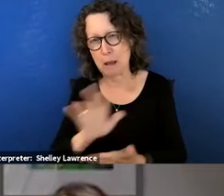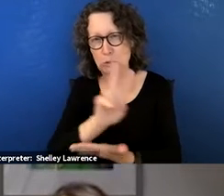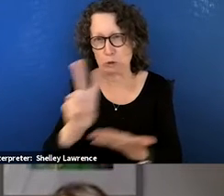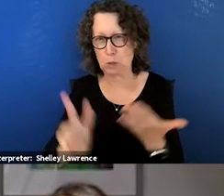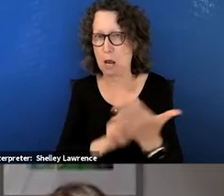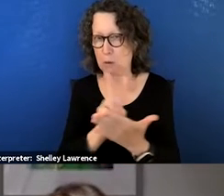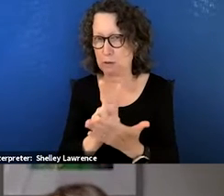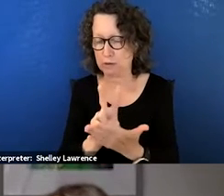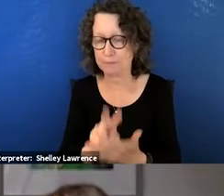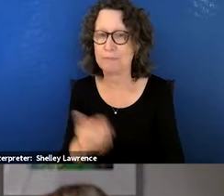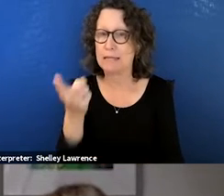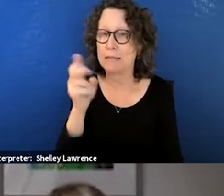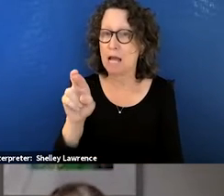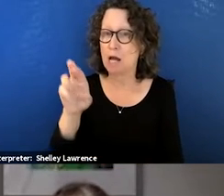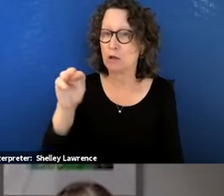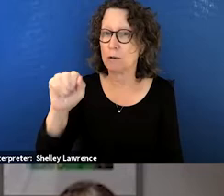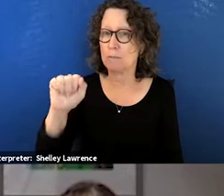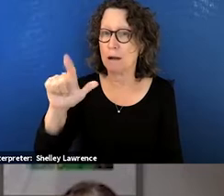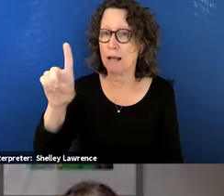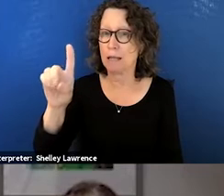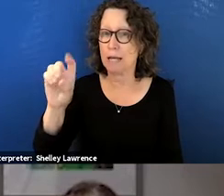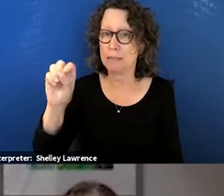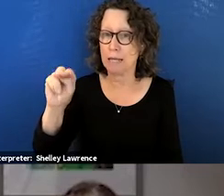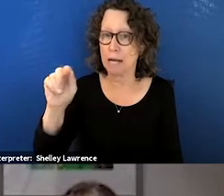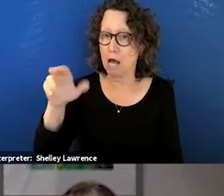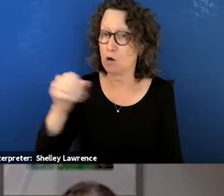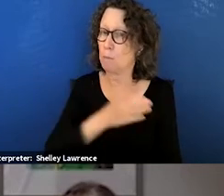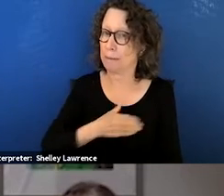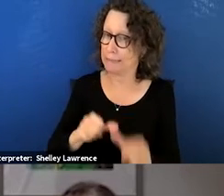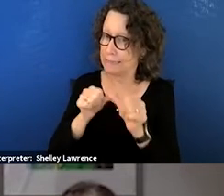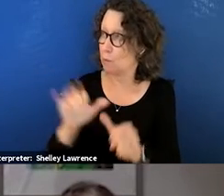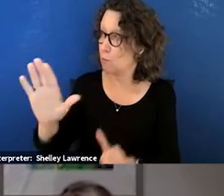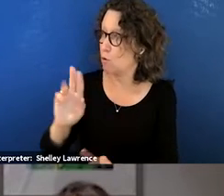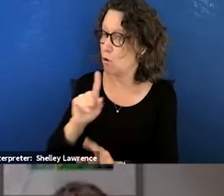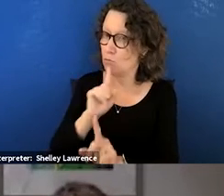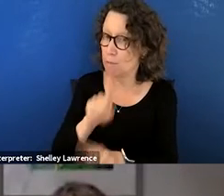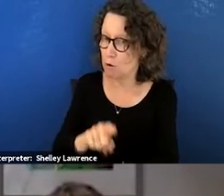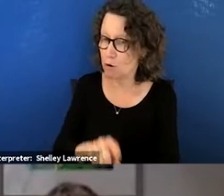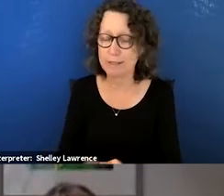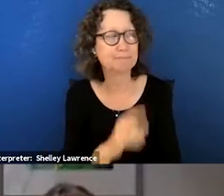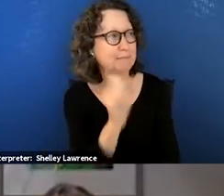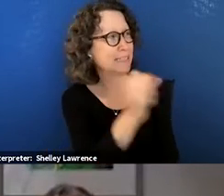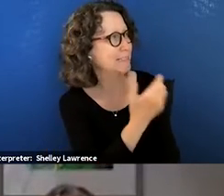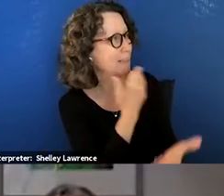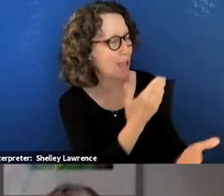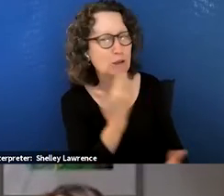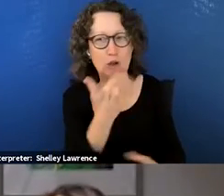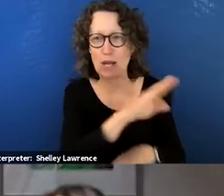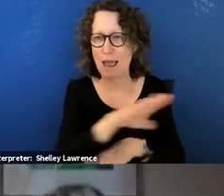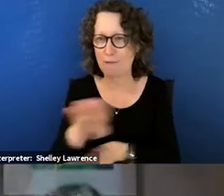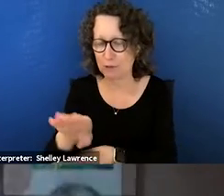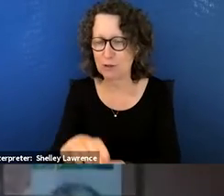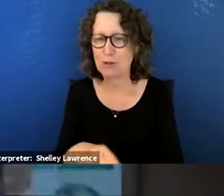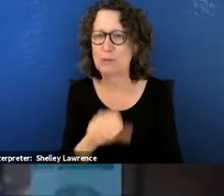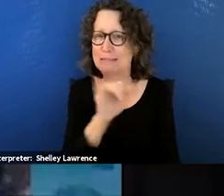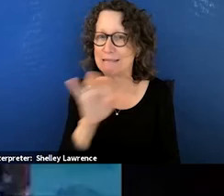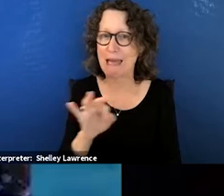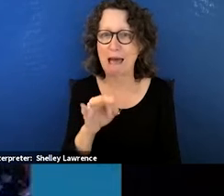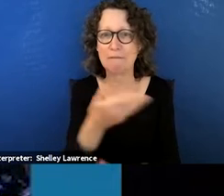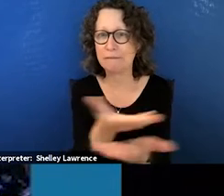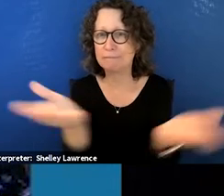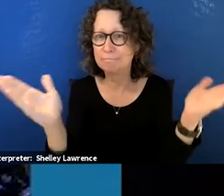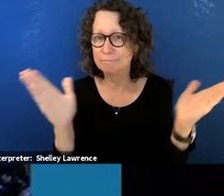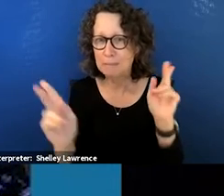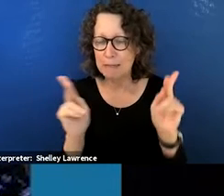minutos, cerca de 2 horas entre la sesión. Doctora Maldonado, por favor, proceda con su reporte. Sí, gracias y buenas tardes, miembros del